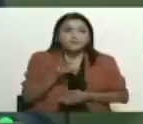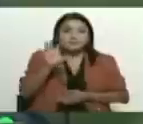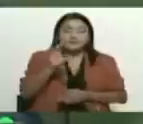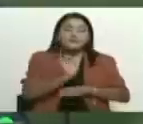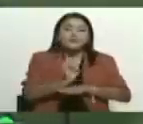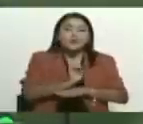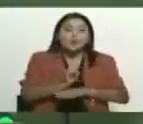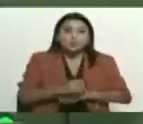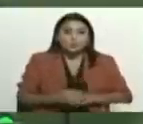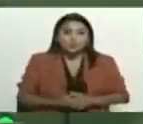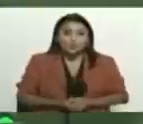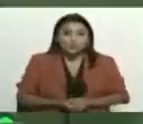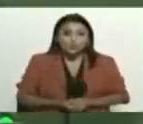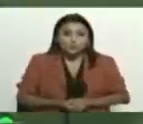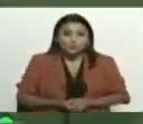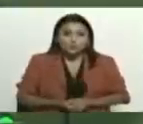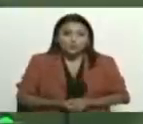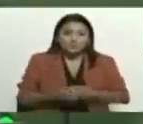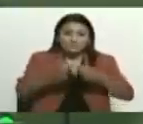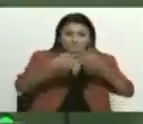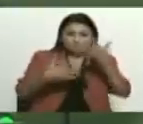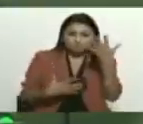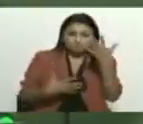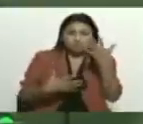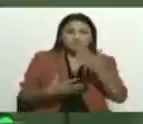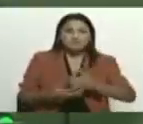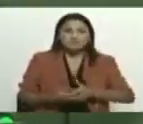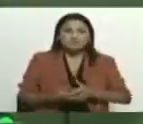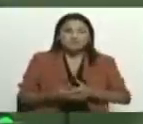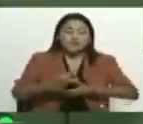Ecuador. Con un doble rasero,